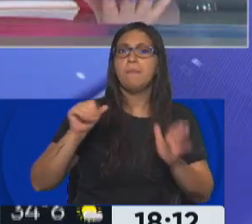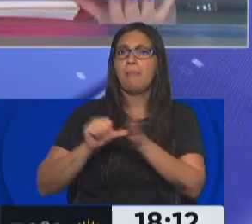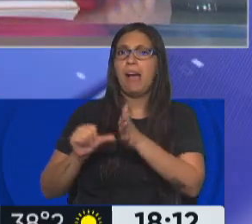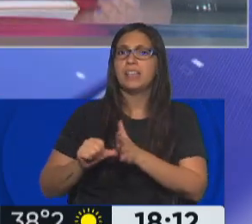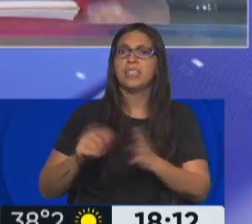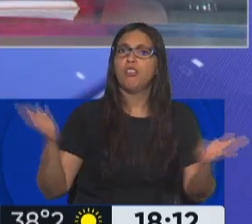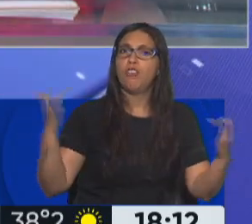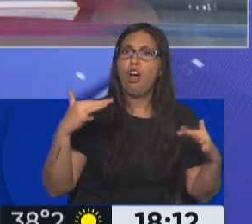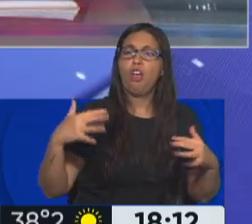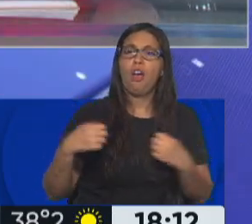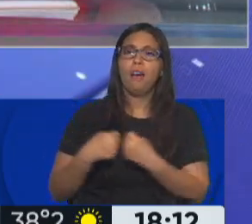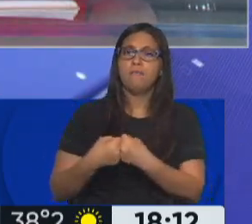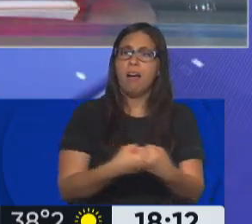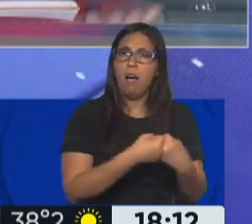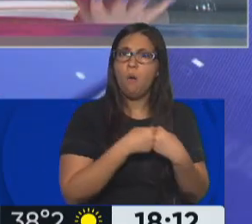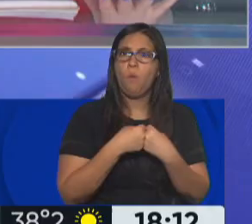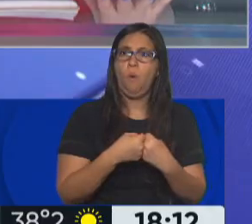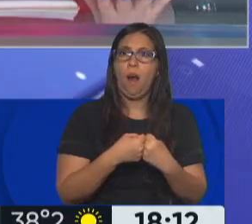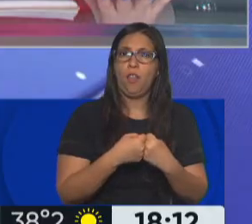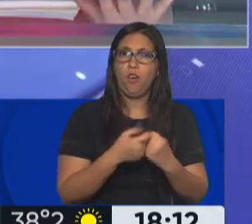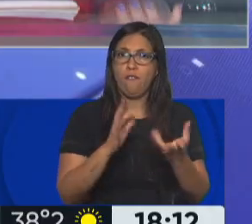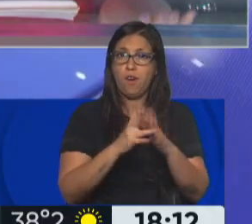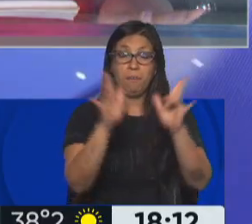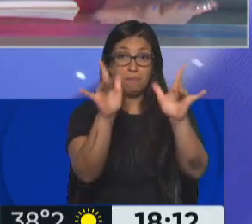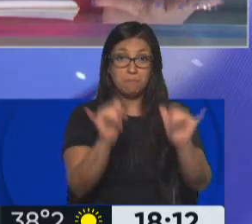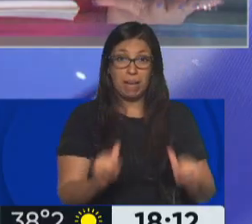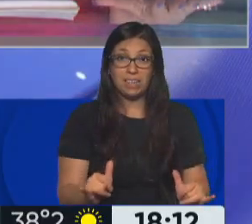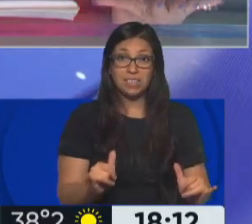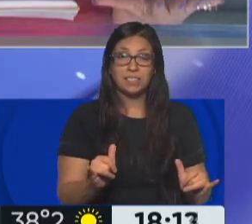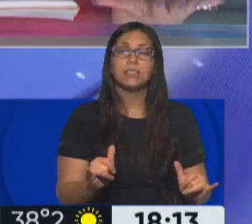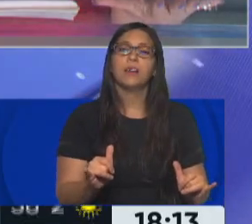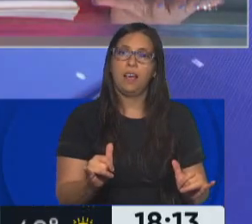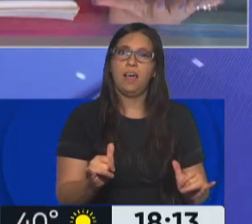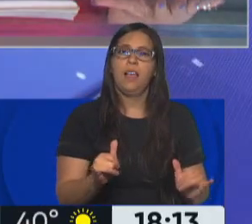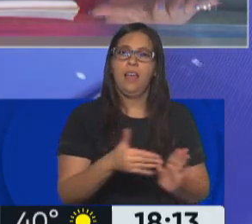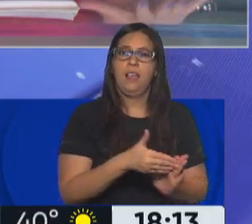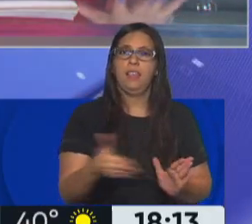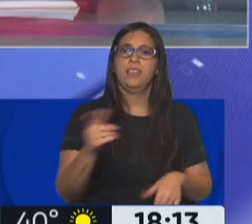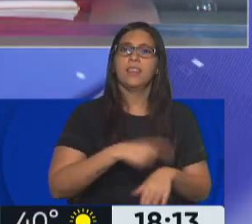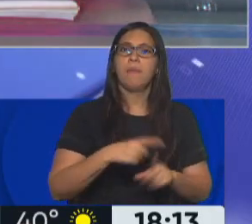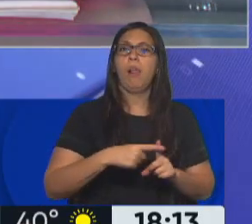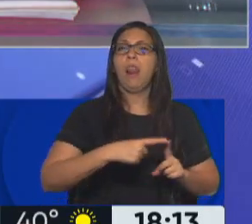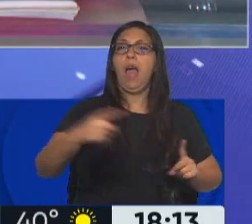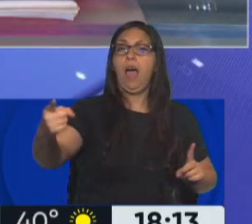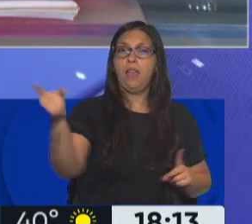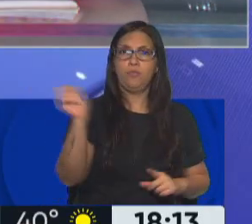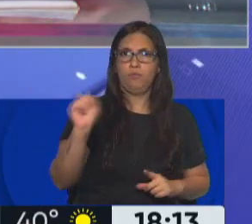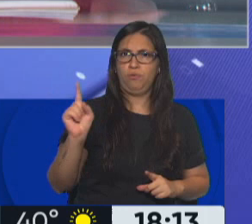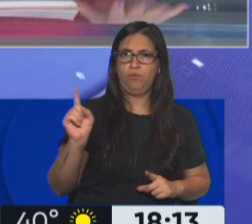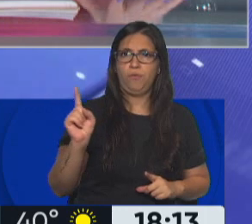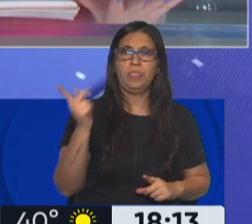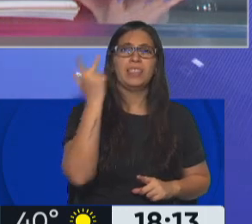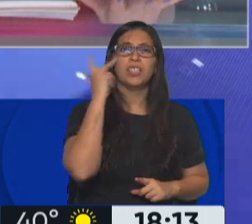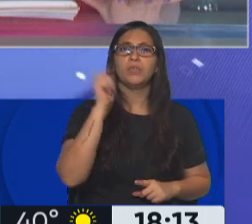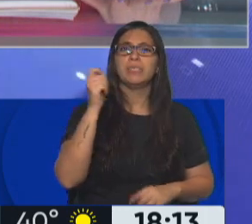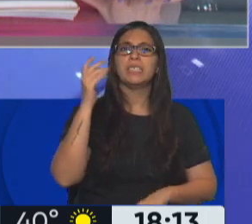mesa de negociación va a transcurrir en términos pacíficos, bueno, puede ser que el periodo no sea tan largo y en realidad lo de los 18 meses